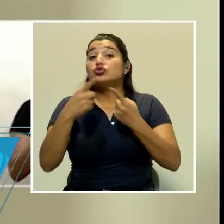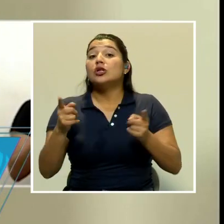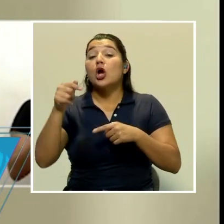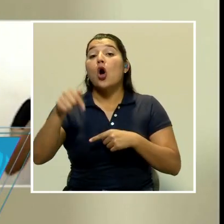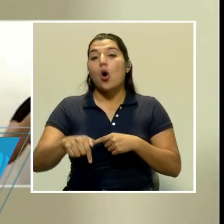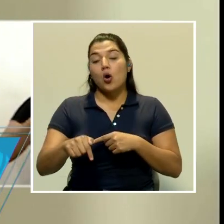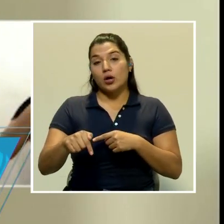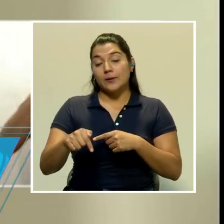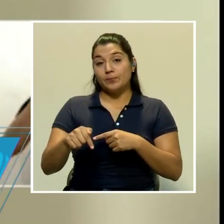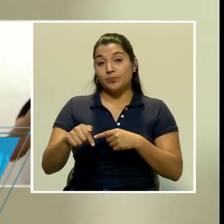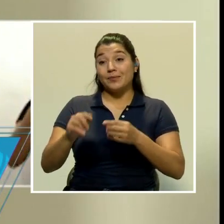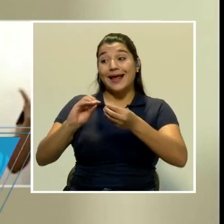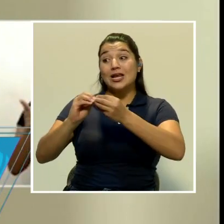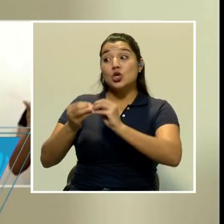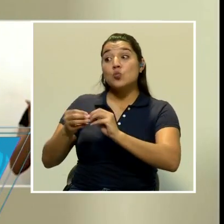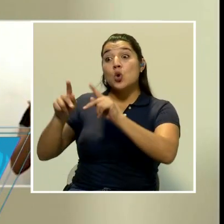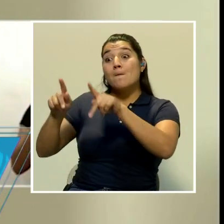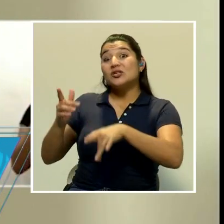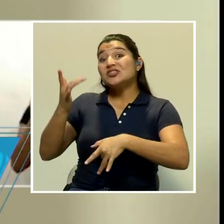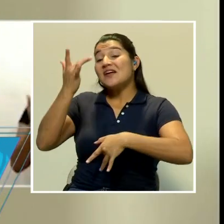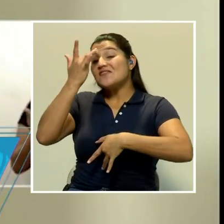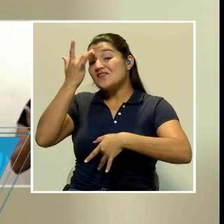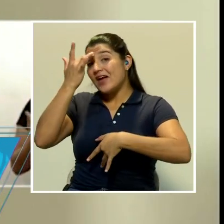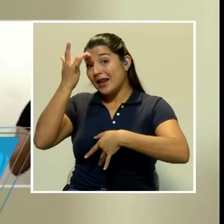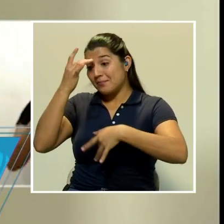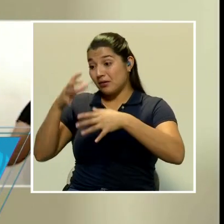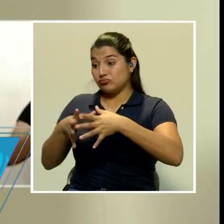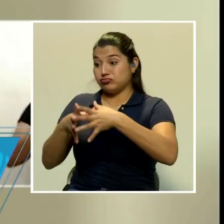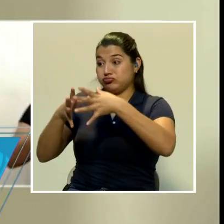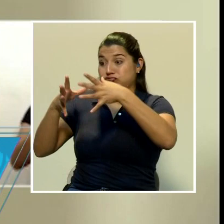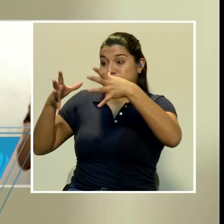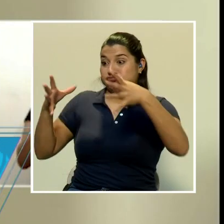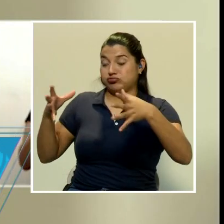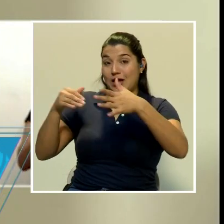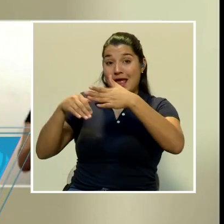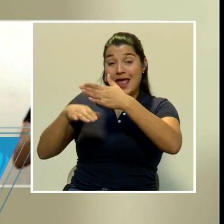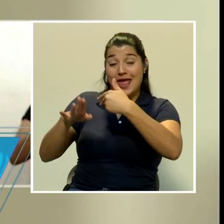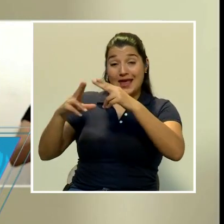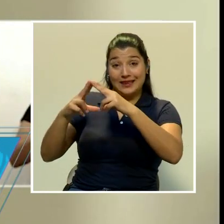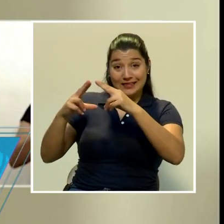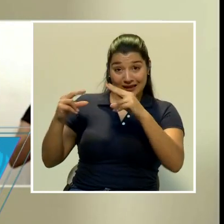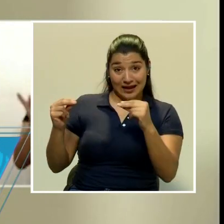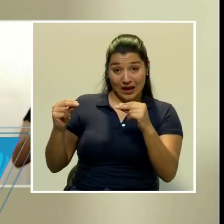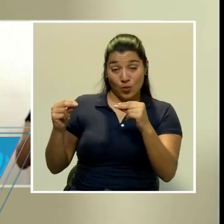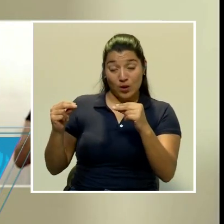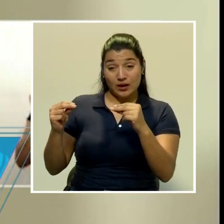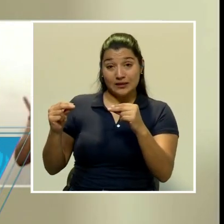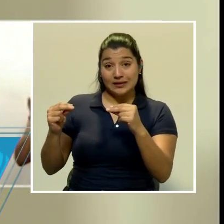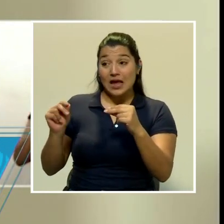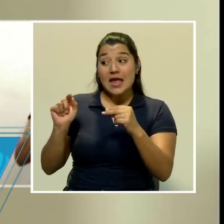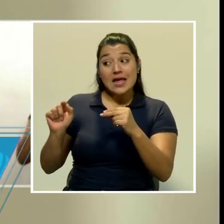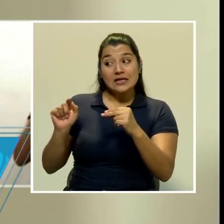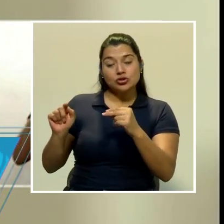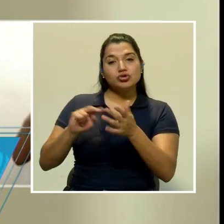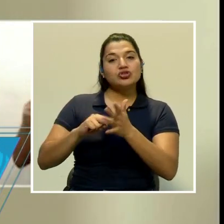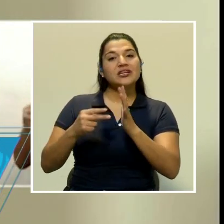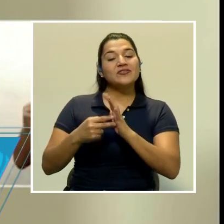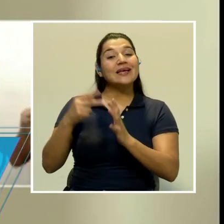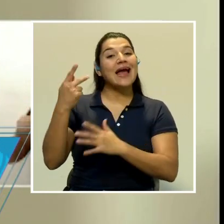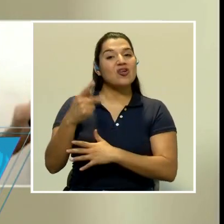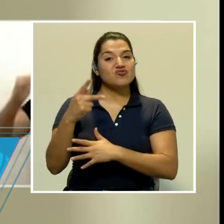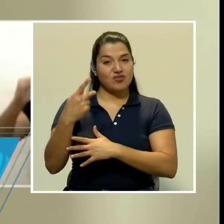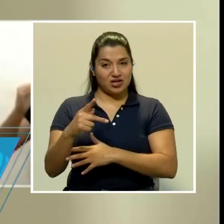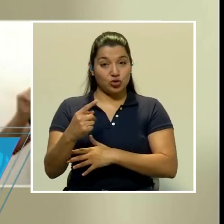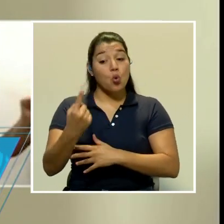la circulación que tenemos en este momento evidenciada en el país hermano de Nicaragua pone un riesgo adicional,